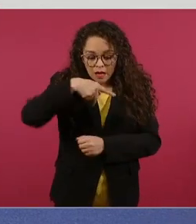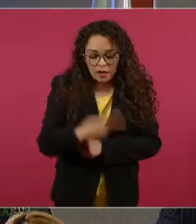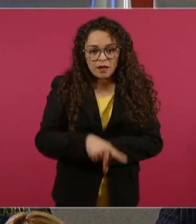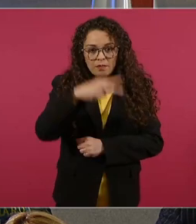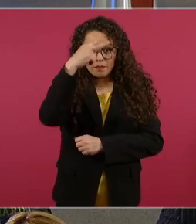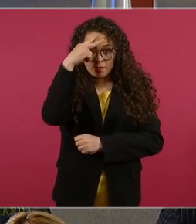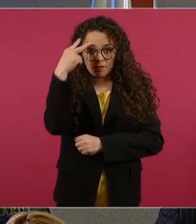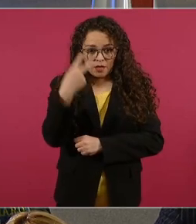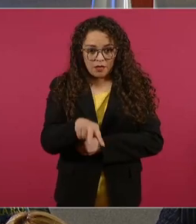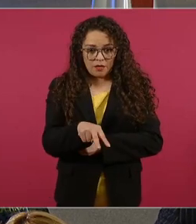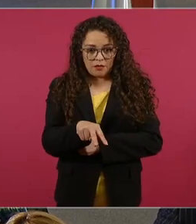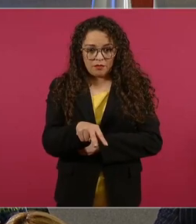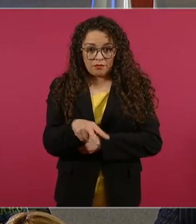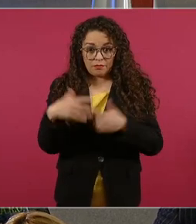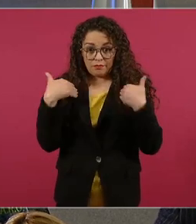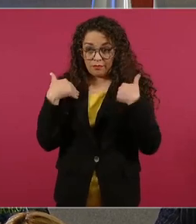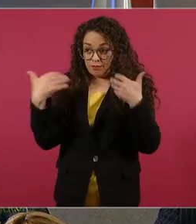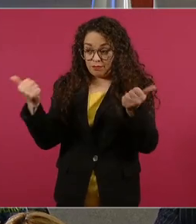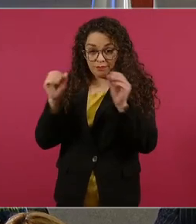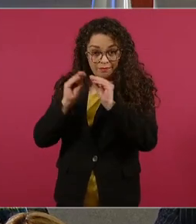Sí está claro, ¿verdad?